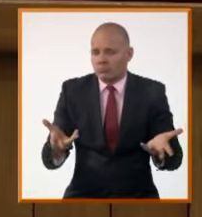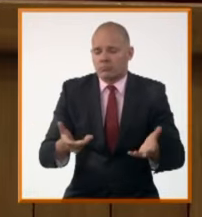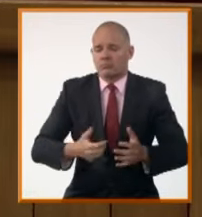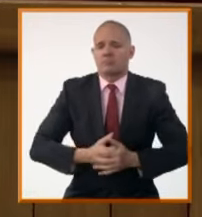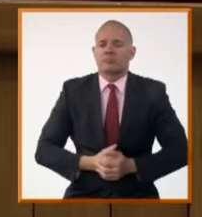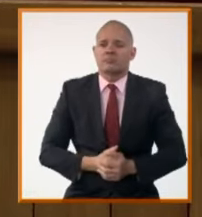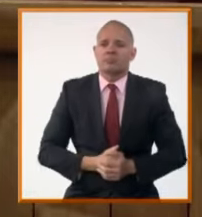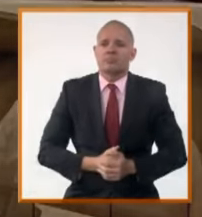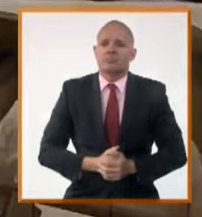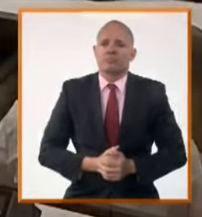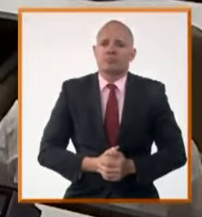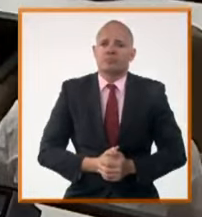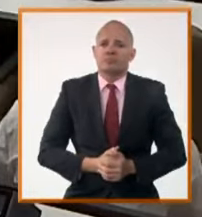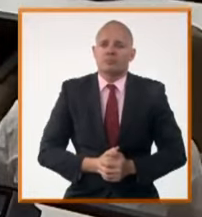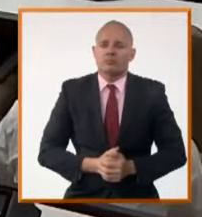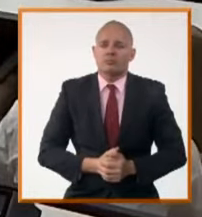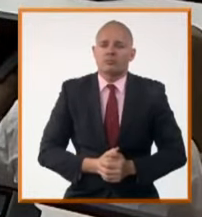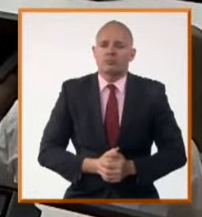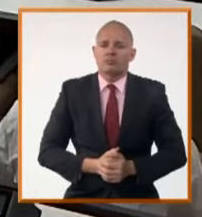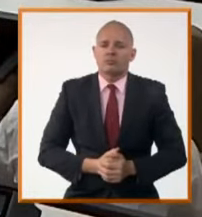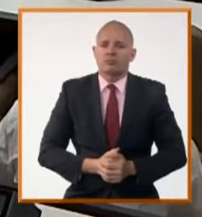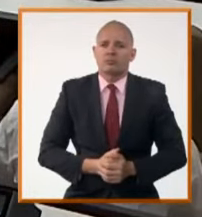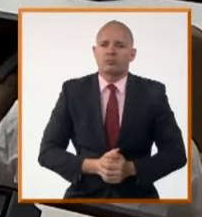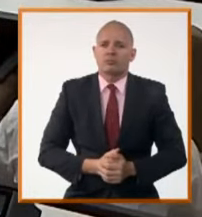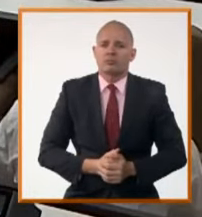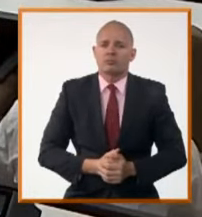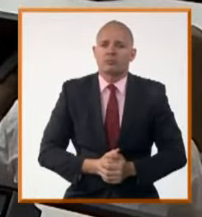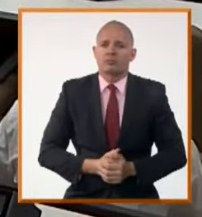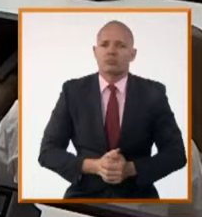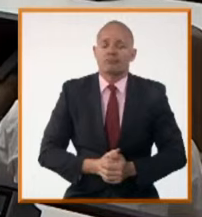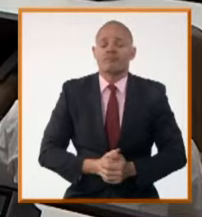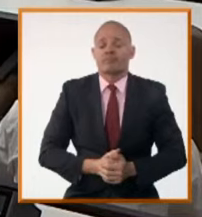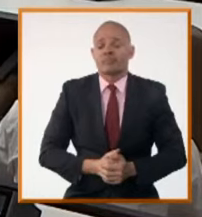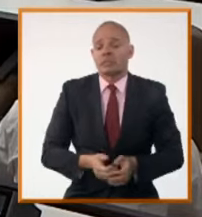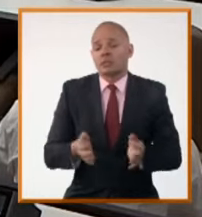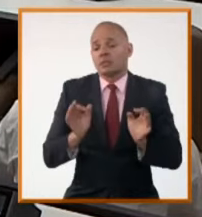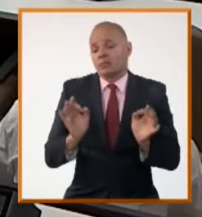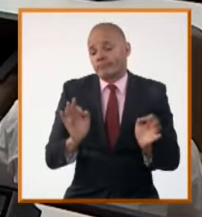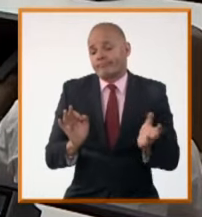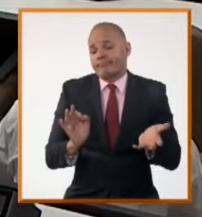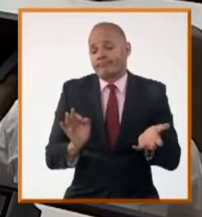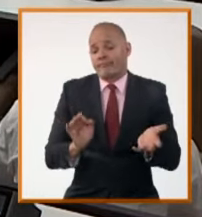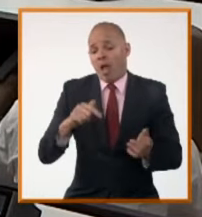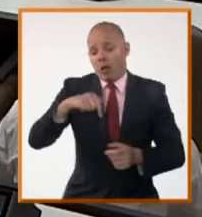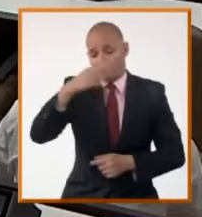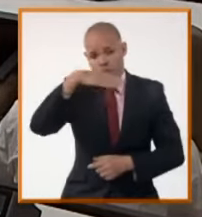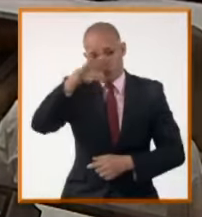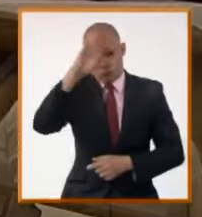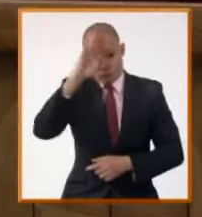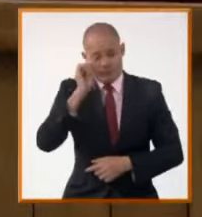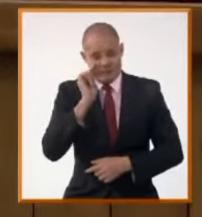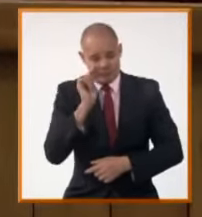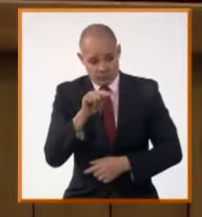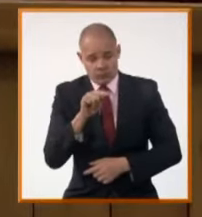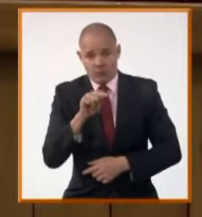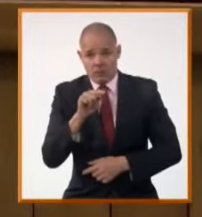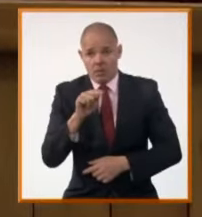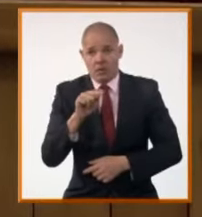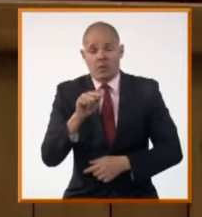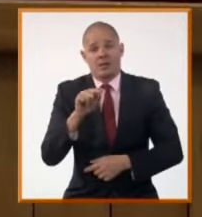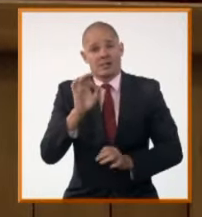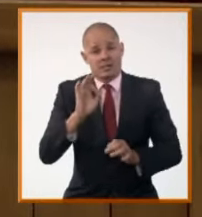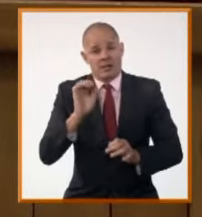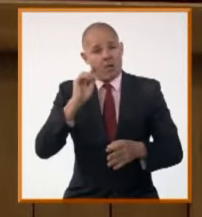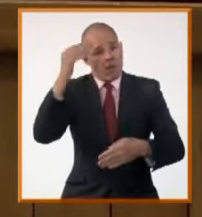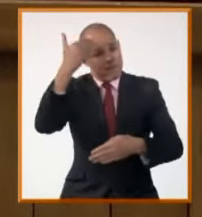problemas. Pero también un país como el nuestro bloqueado, también en igualdad al resto